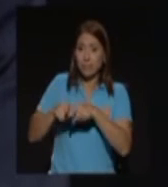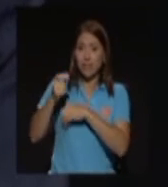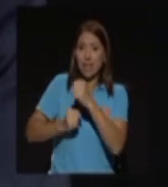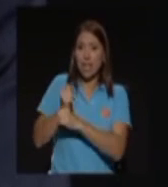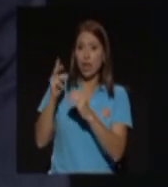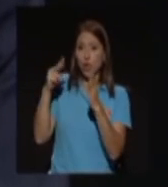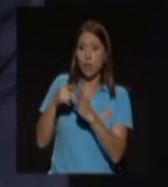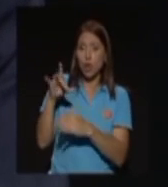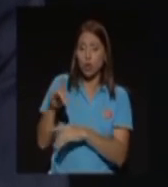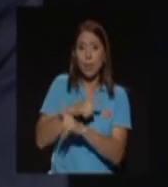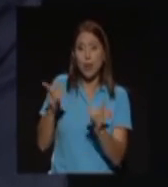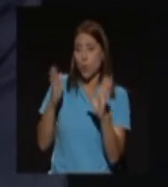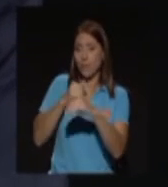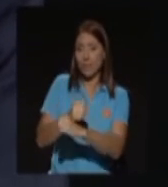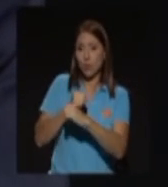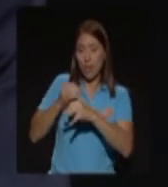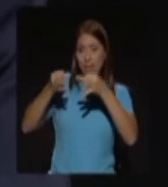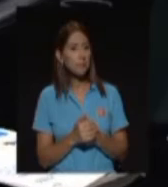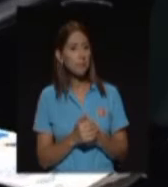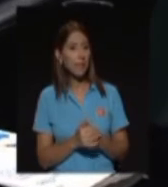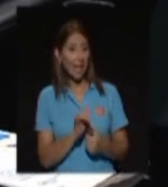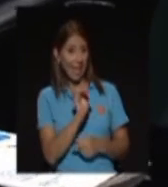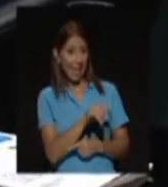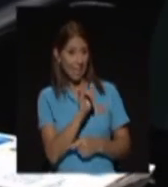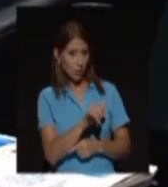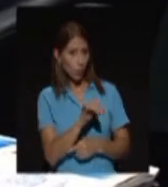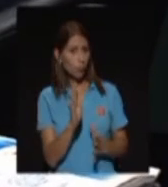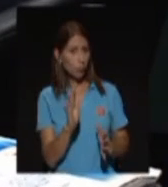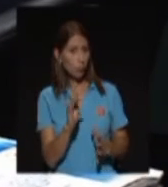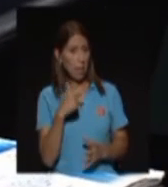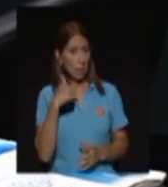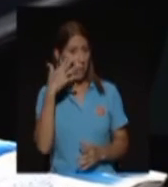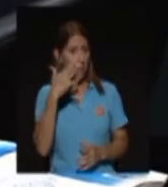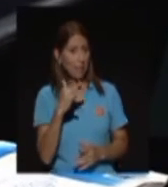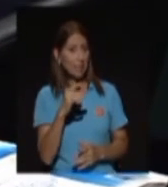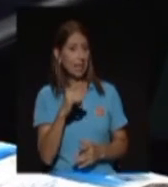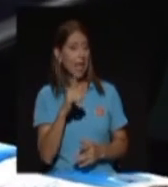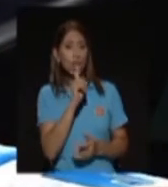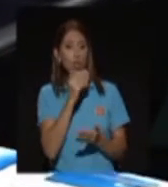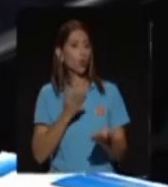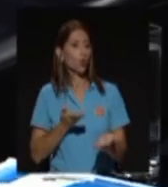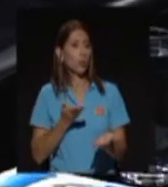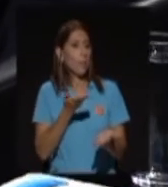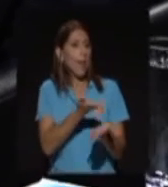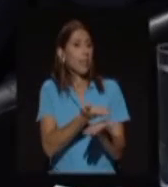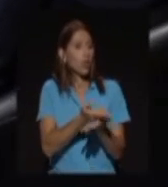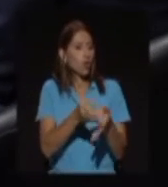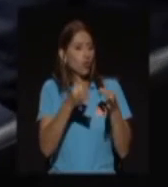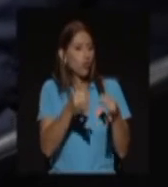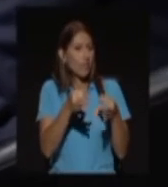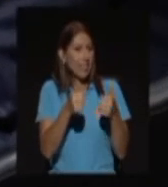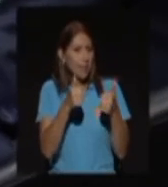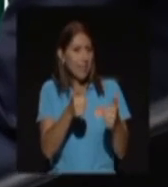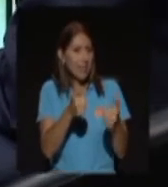de que se renovaría. Pues eso me parece a mí que no se planteó suficientemente bien en las discusiones, y ya usted lo